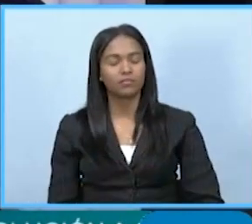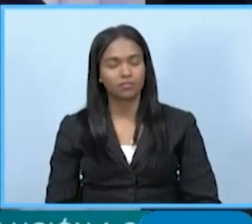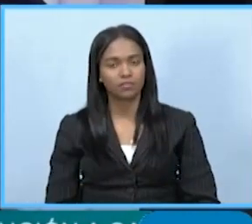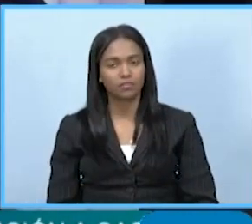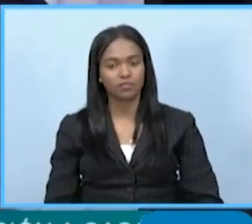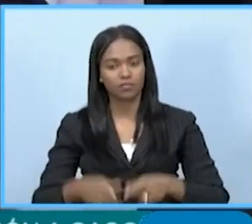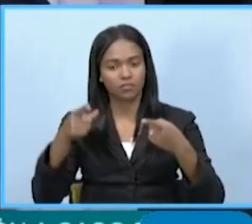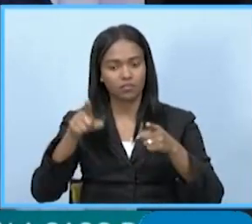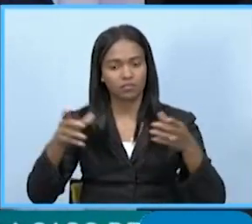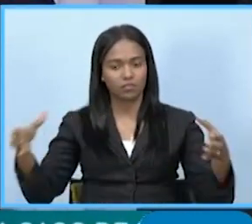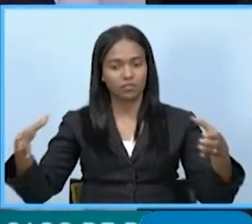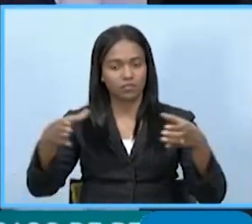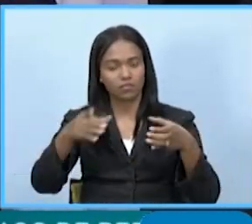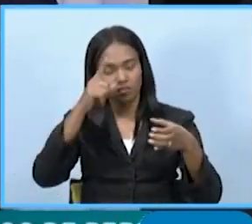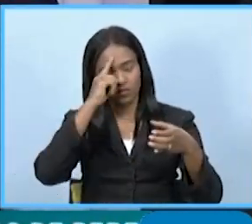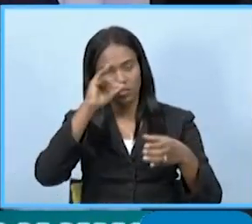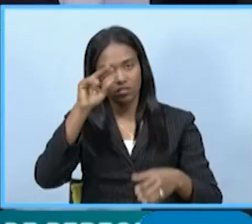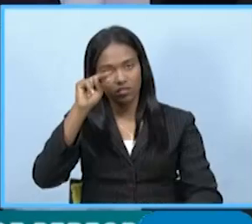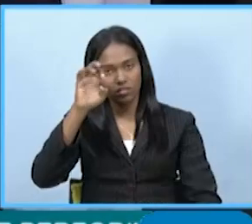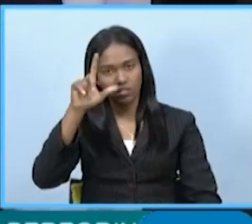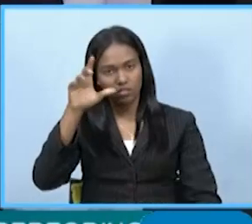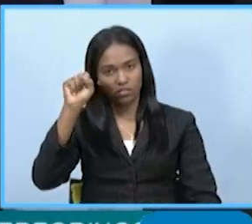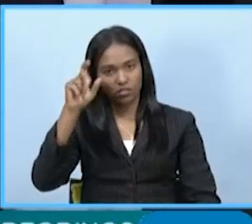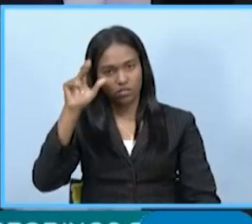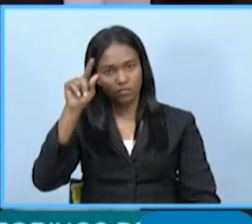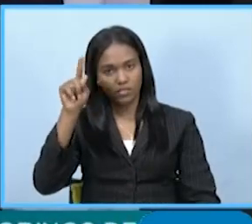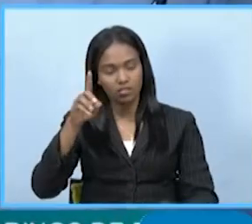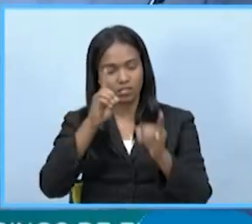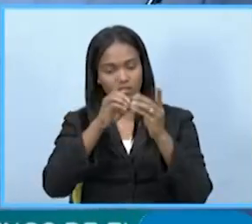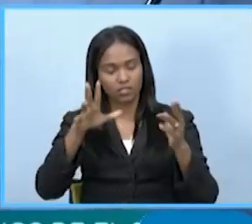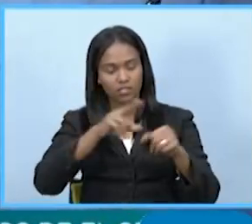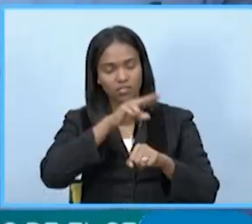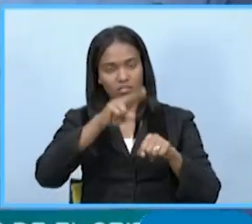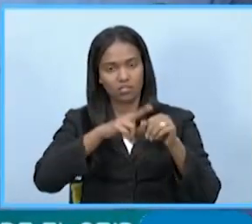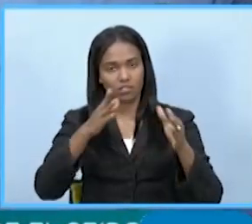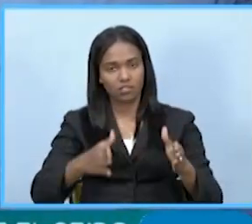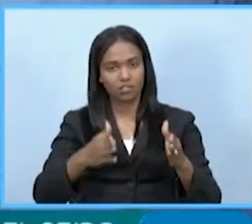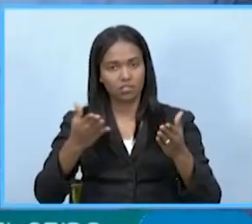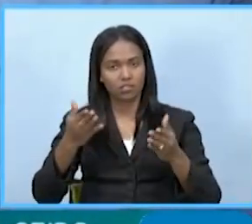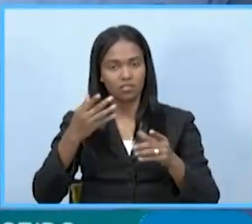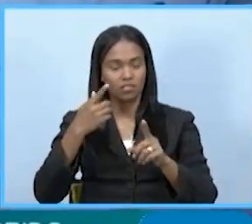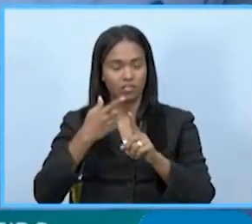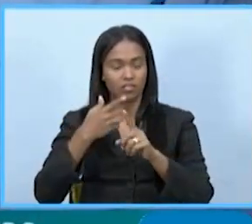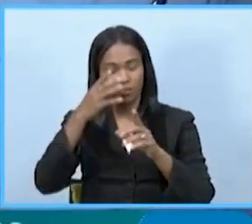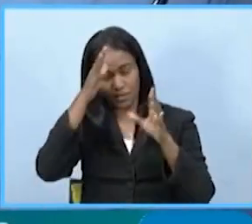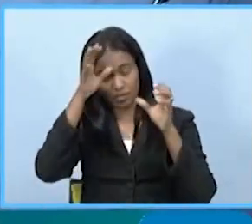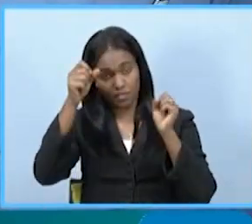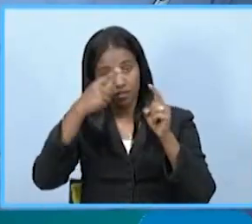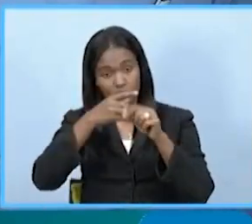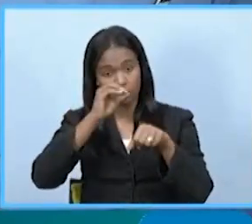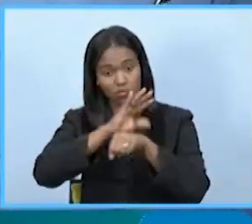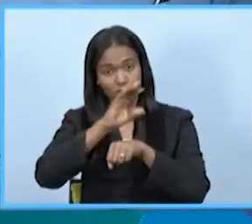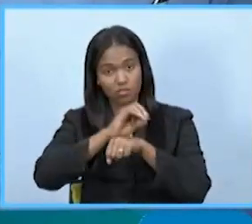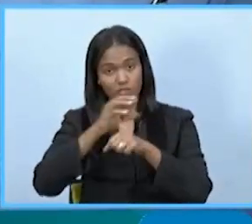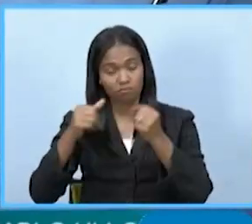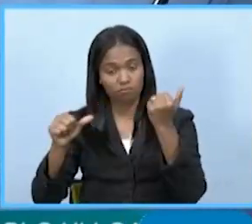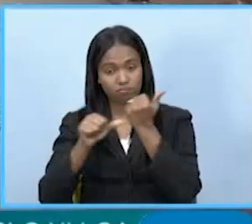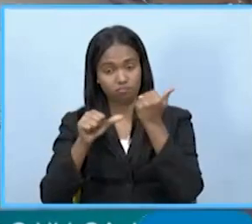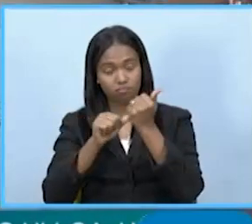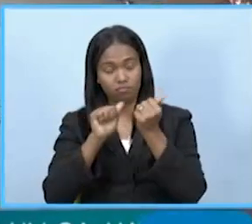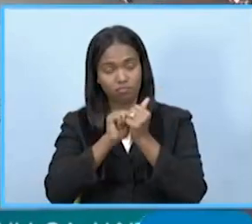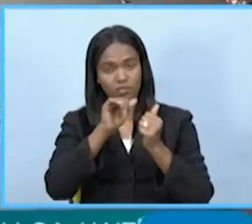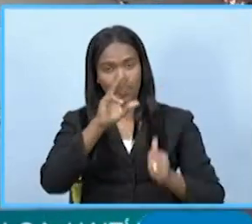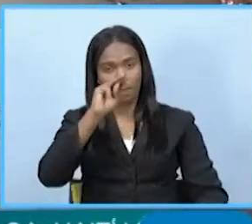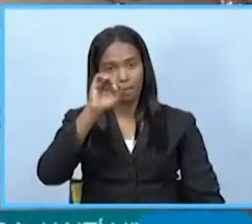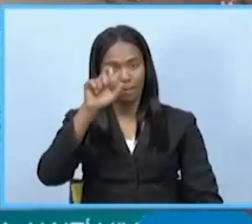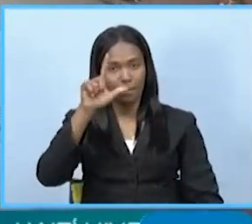El evento estuvo encabezado por Juan Carlos Ramírez, director nacional, Nassim Alemani, presidente del Consejo Asesor,